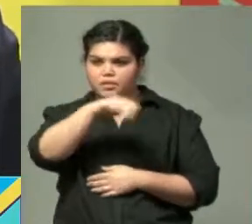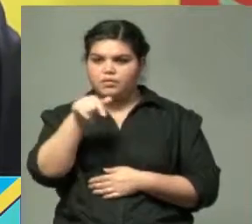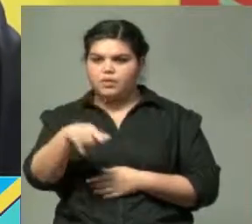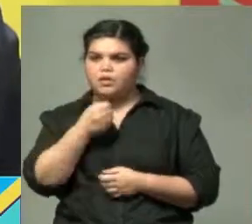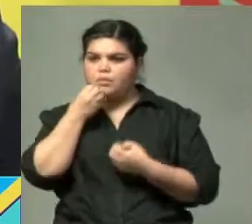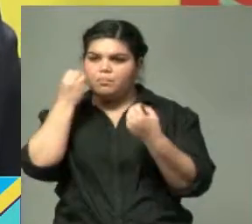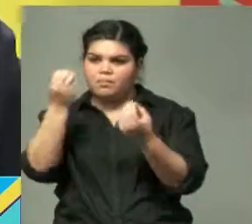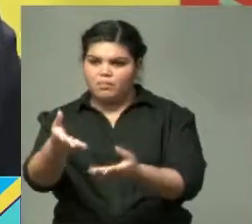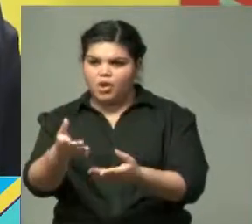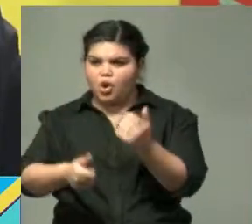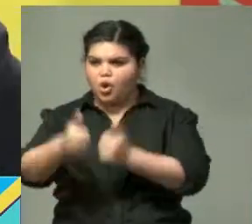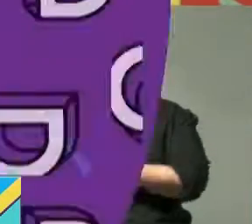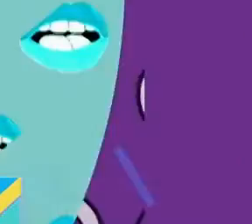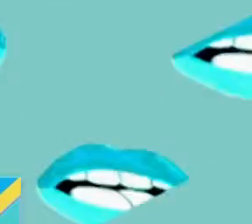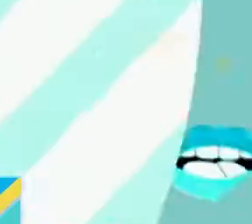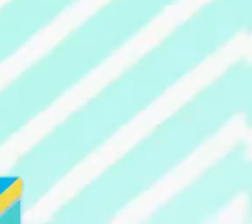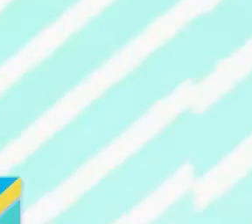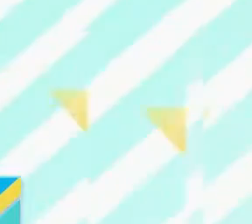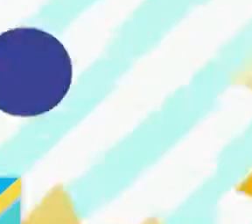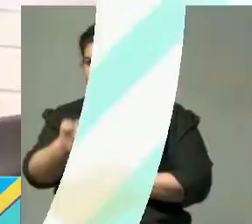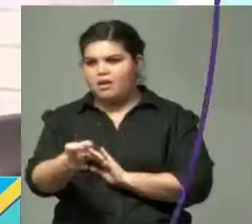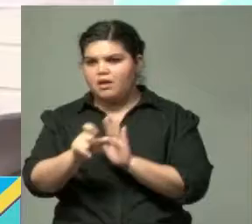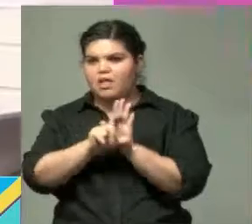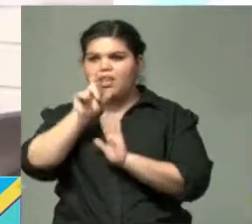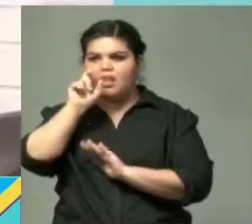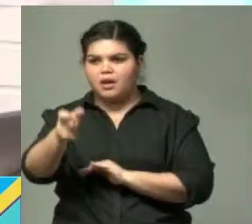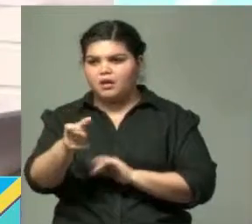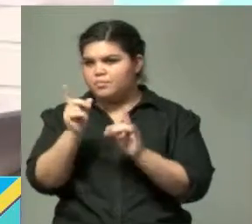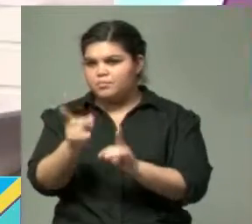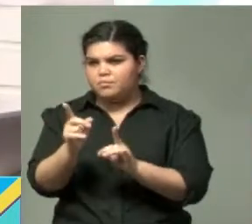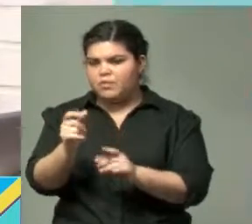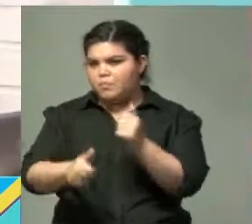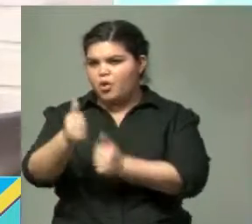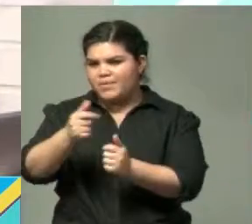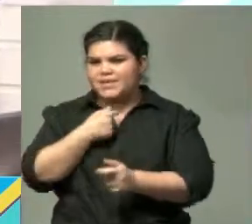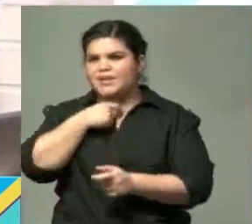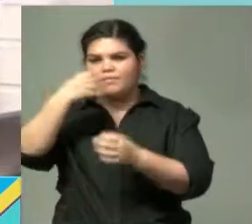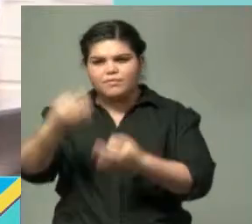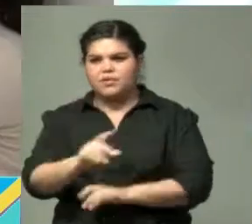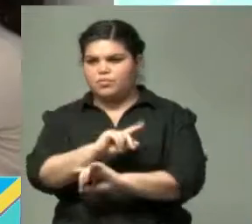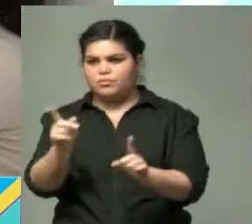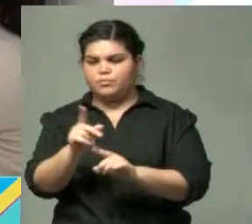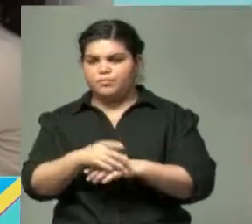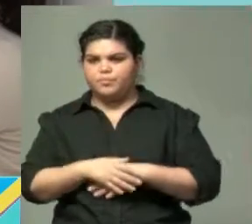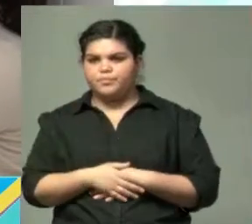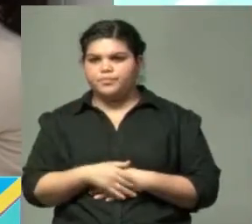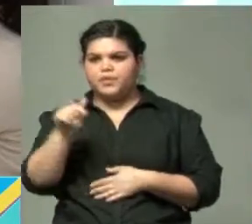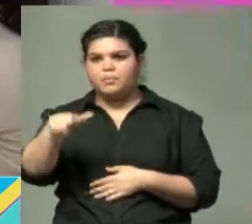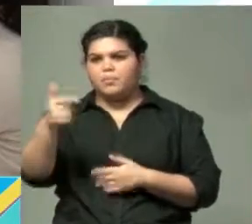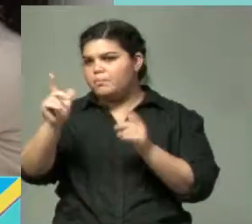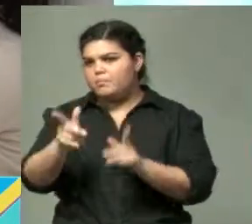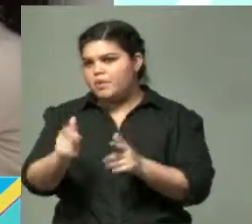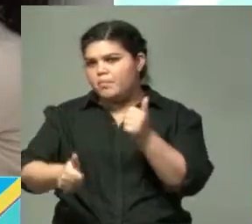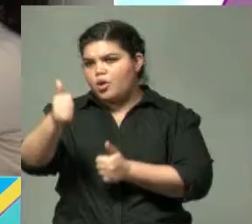competitividad y legalmente, obviamente, no es la competitividad que uno busca, pero compite